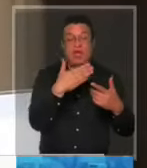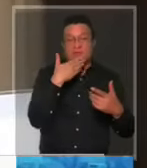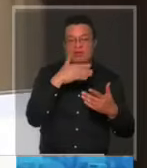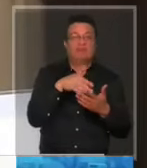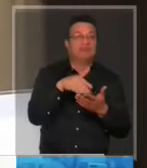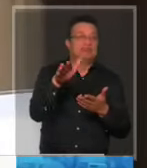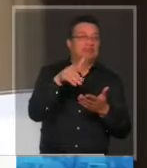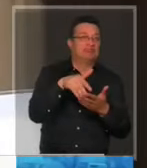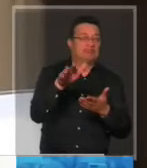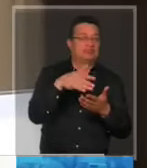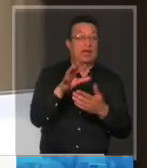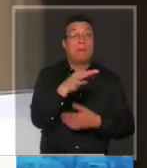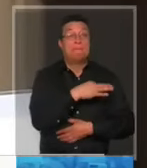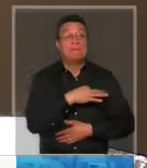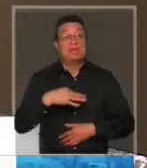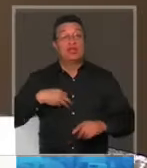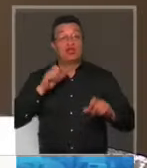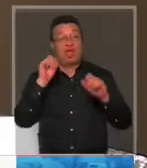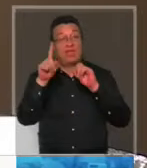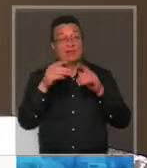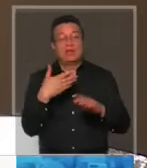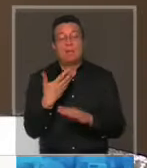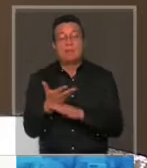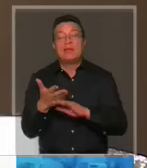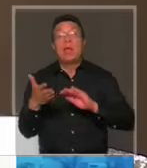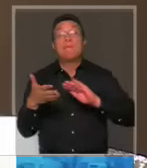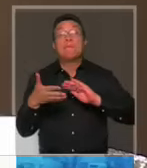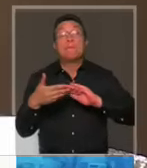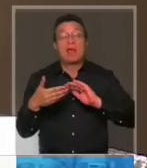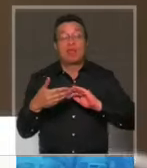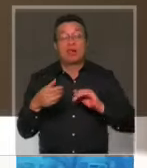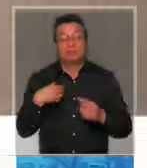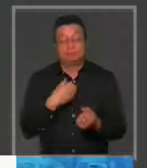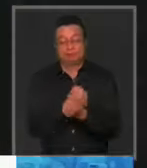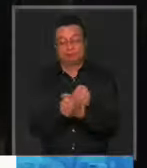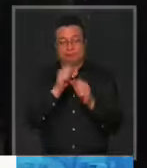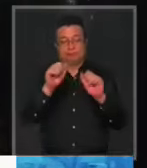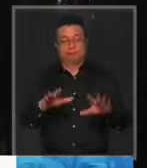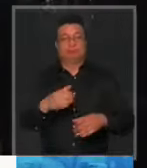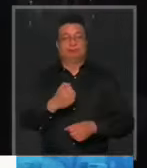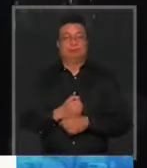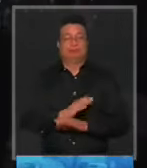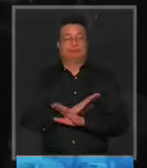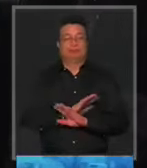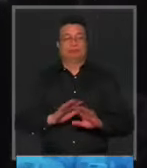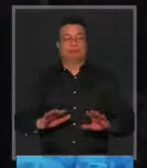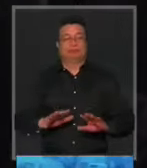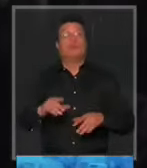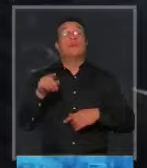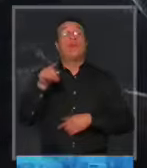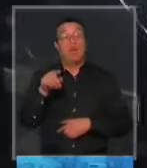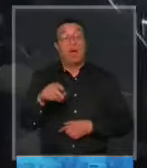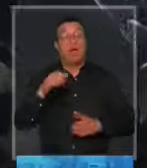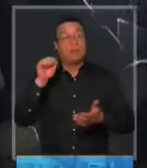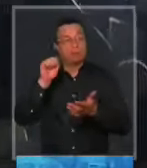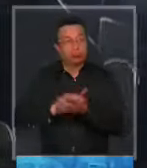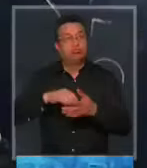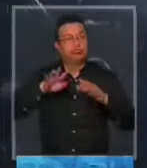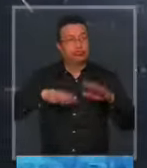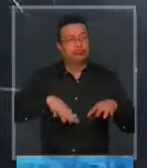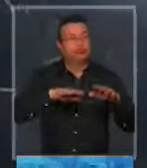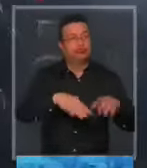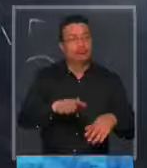Hoy el ministro de Defensa pidió perdón a la ciudadanía y renunció a su cargo, mientras las protestas no se detienen en medio